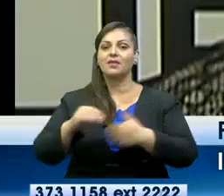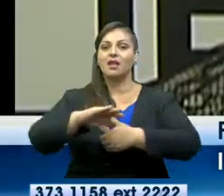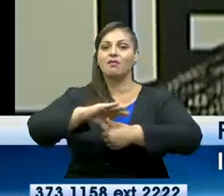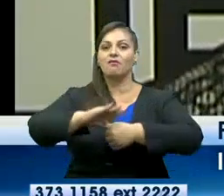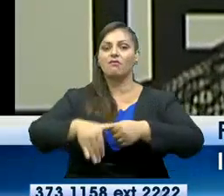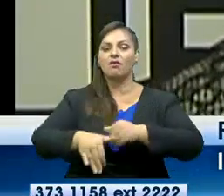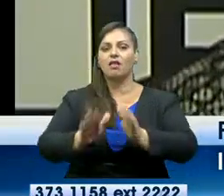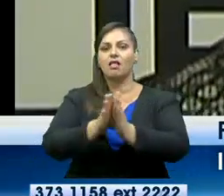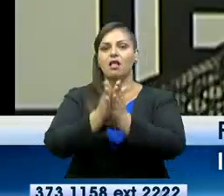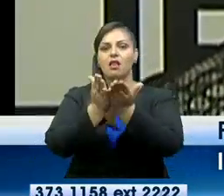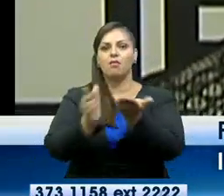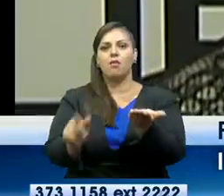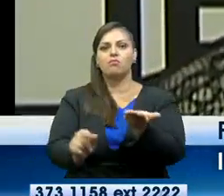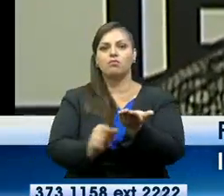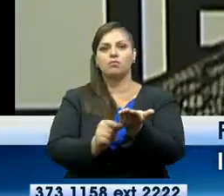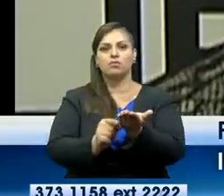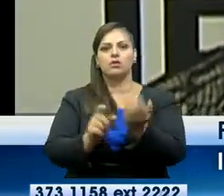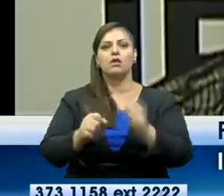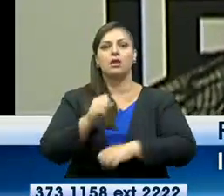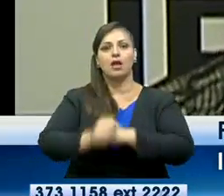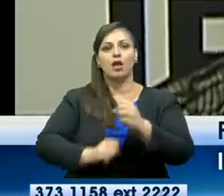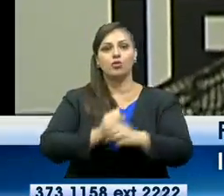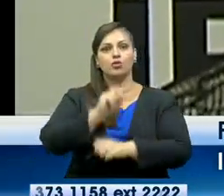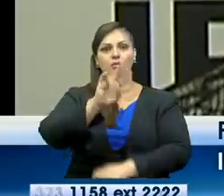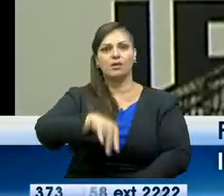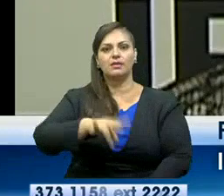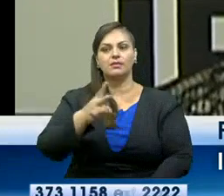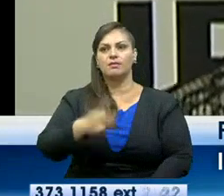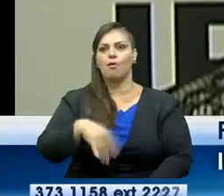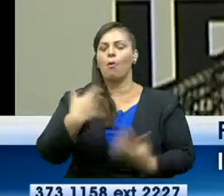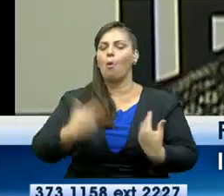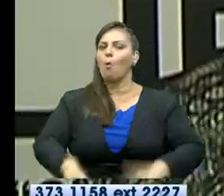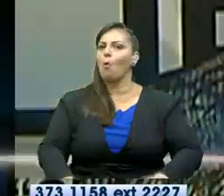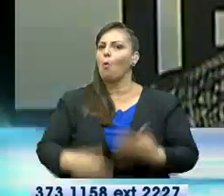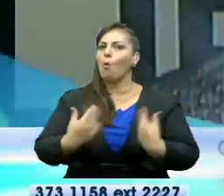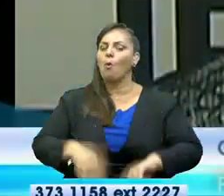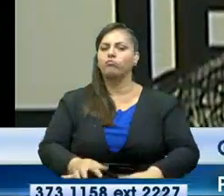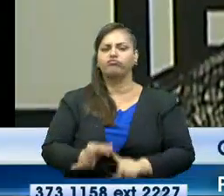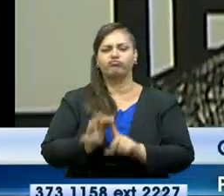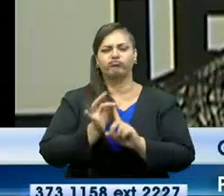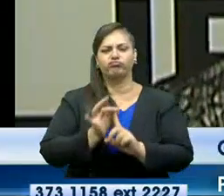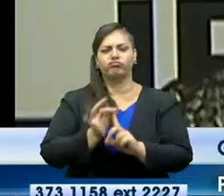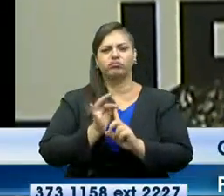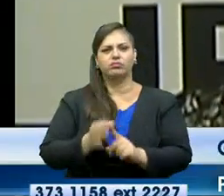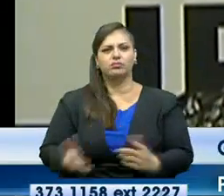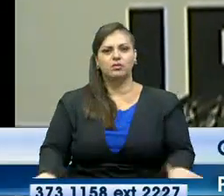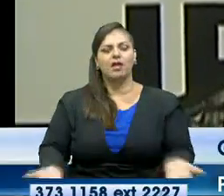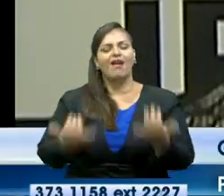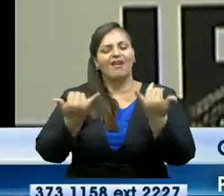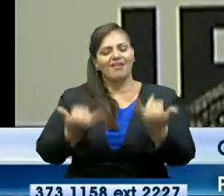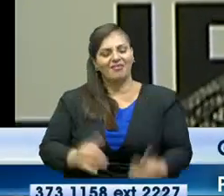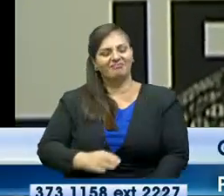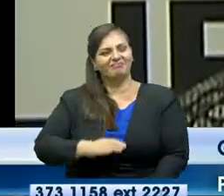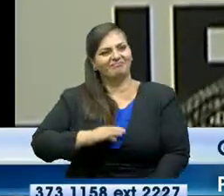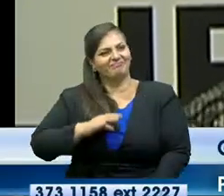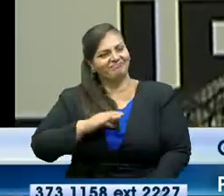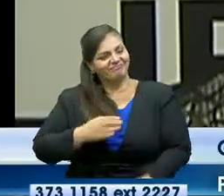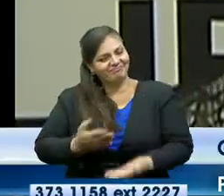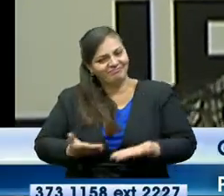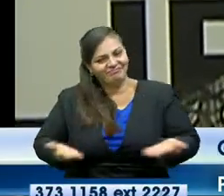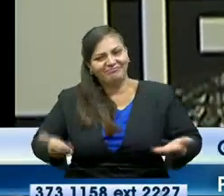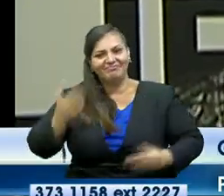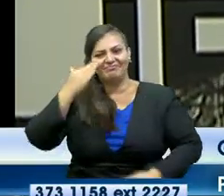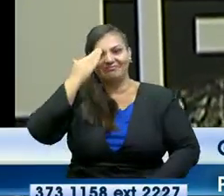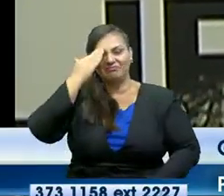esta Feria del Libro de este año es espectacular. Realmente podemos sentirnos orgullosos de que no